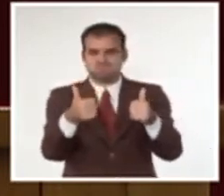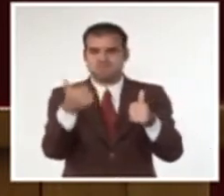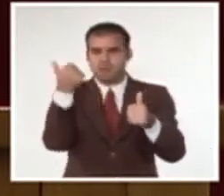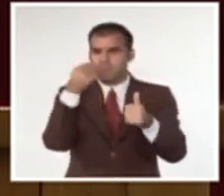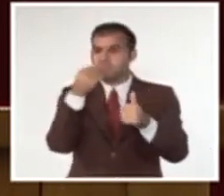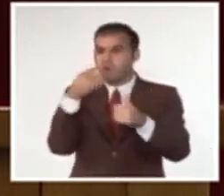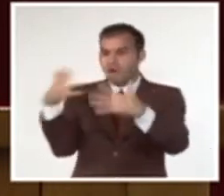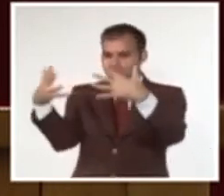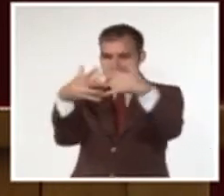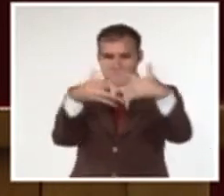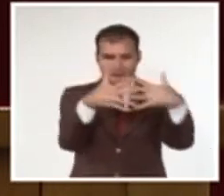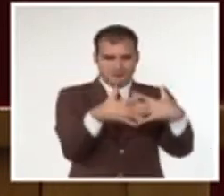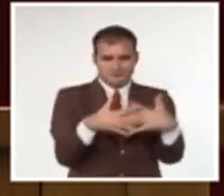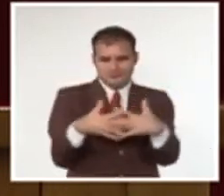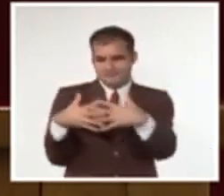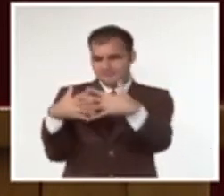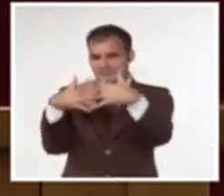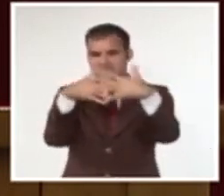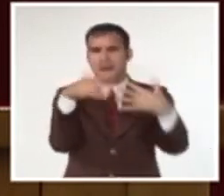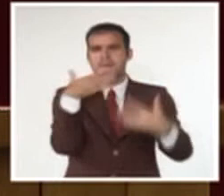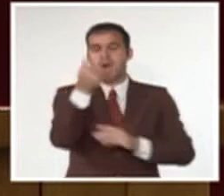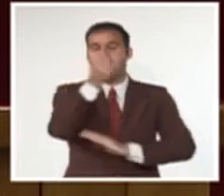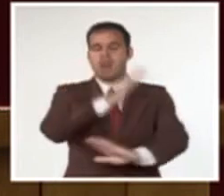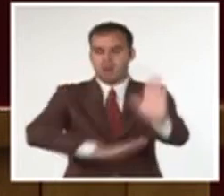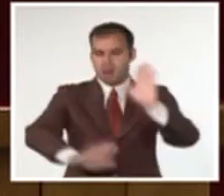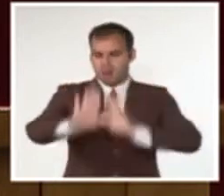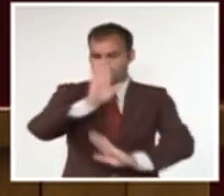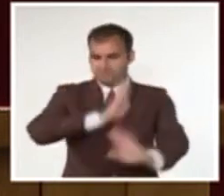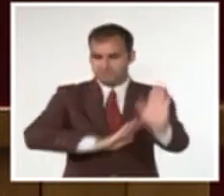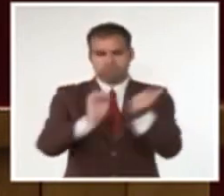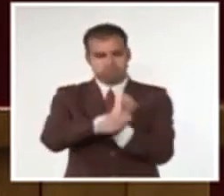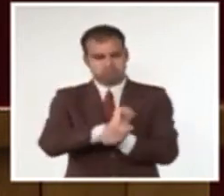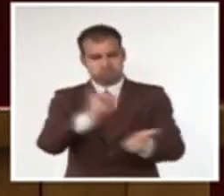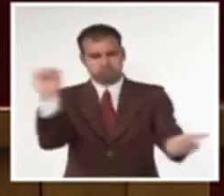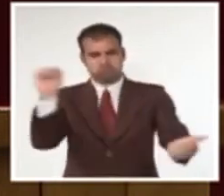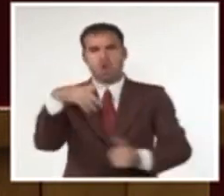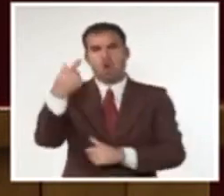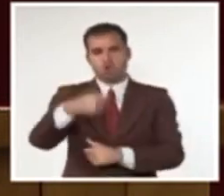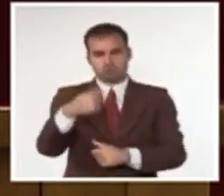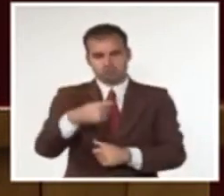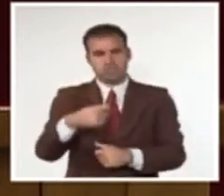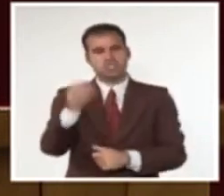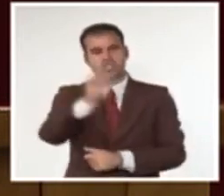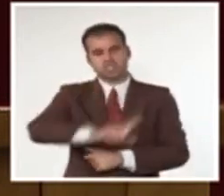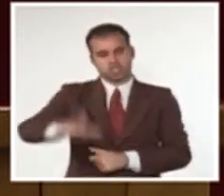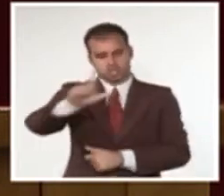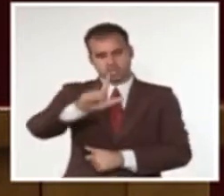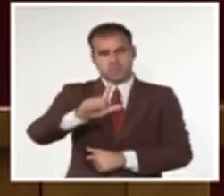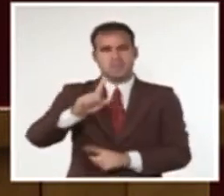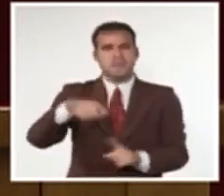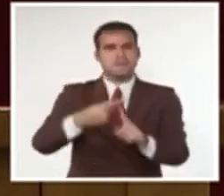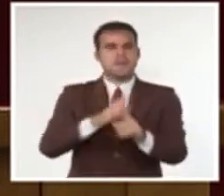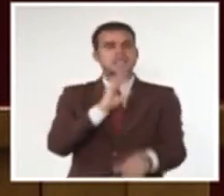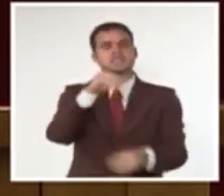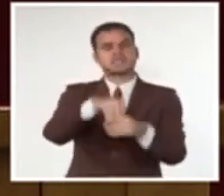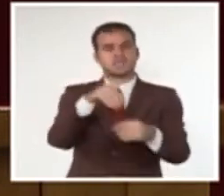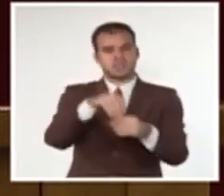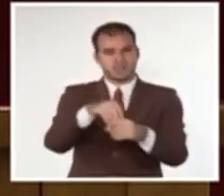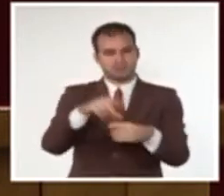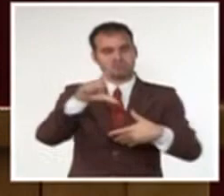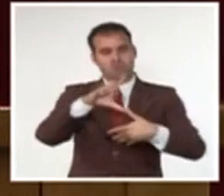de fuerzas más favorables a la defensa de la soberanía, la justicia social y la integración